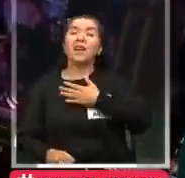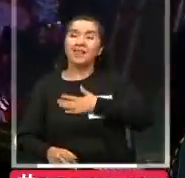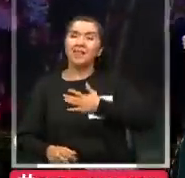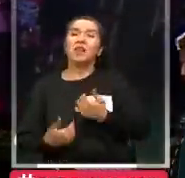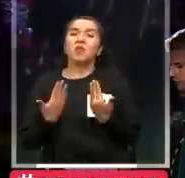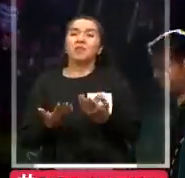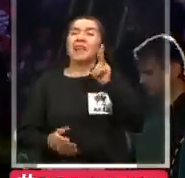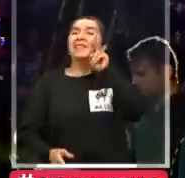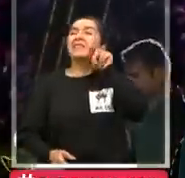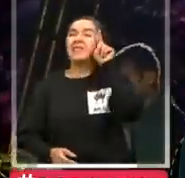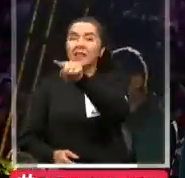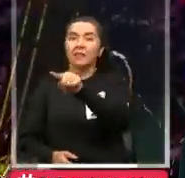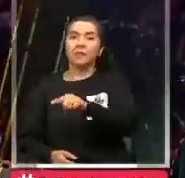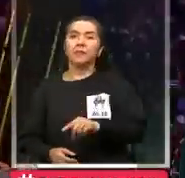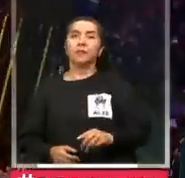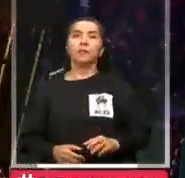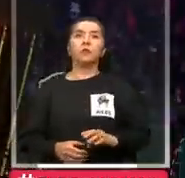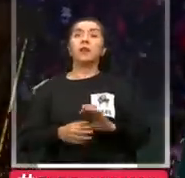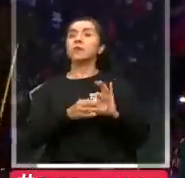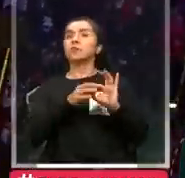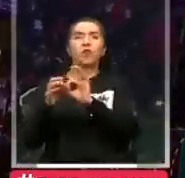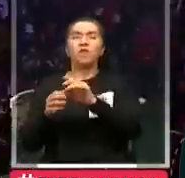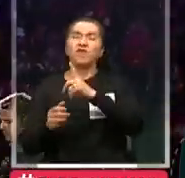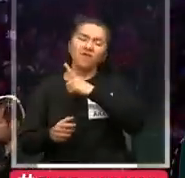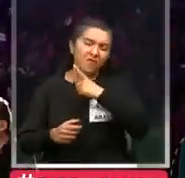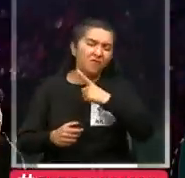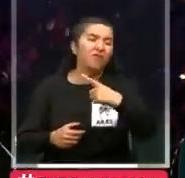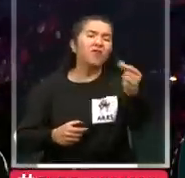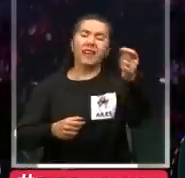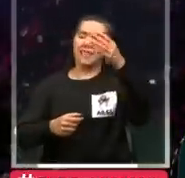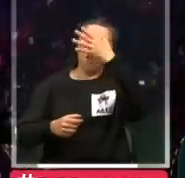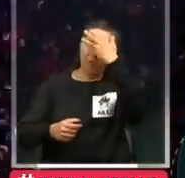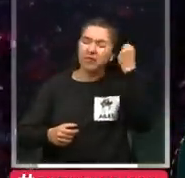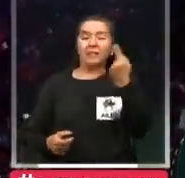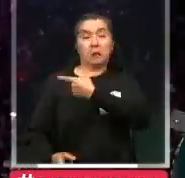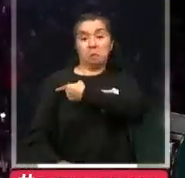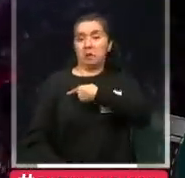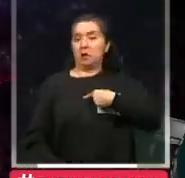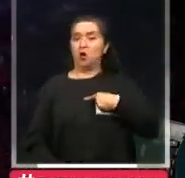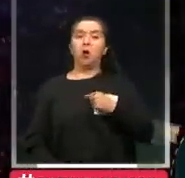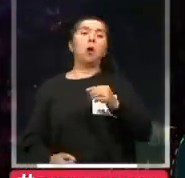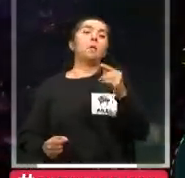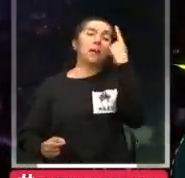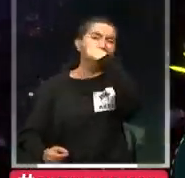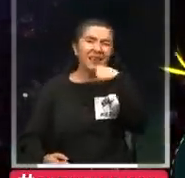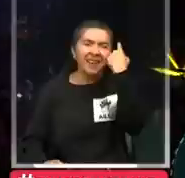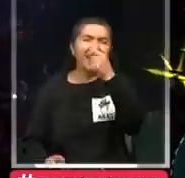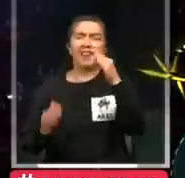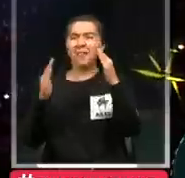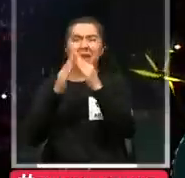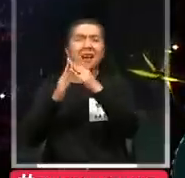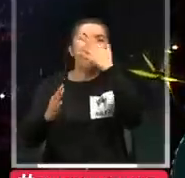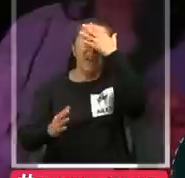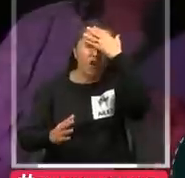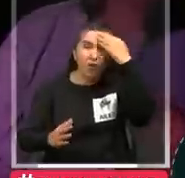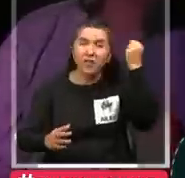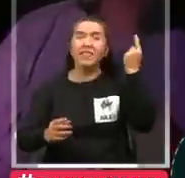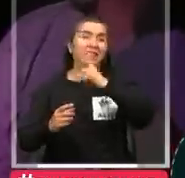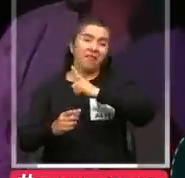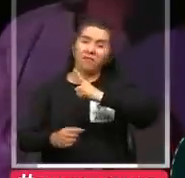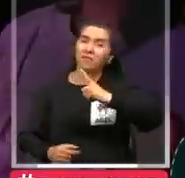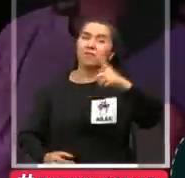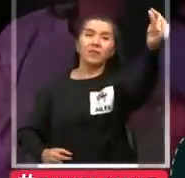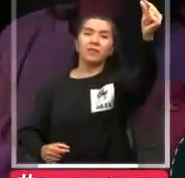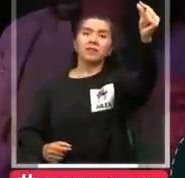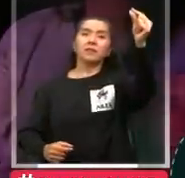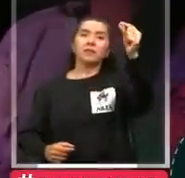yo la que quiere estar sin ti. Por eso vete, olvida mi nombre, mi cara, mi casa y pega la